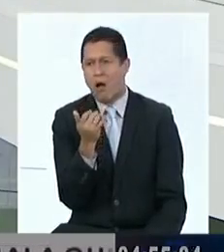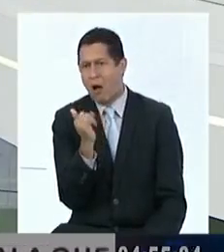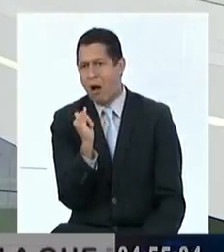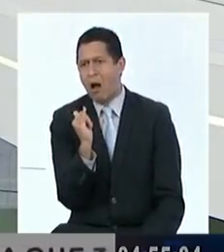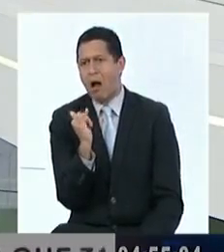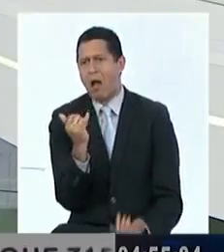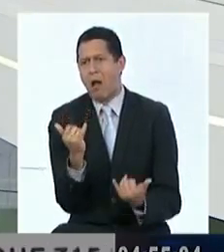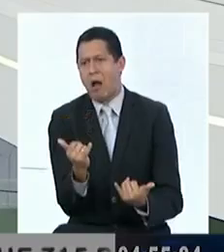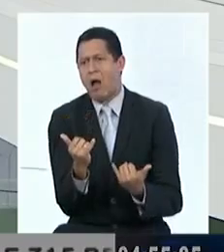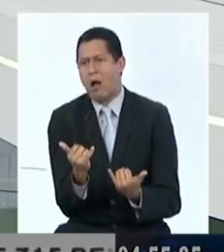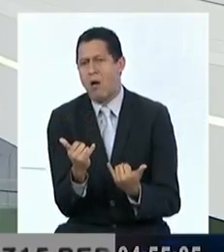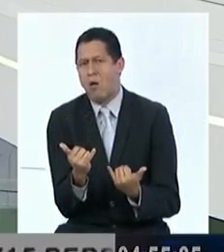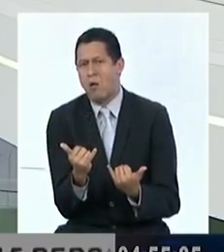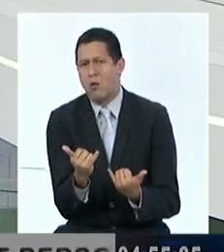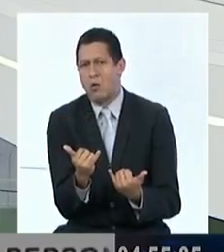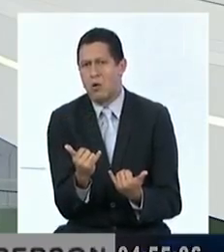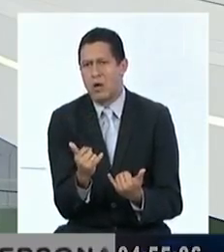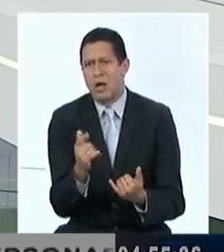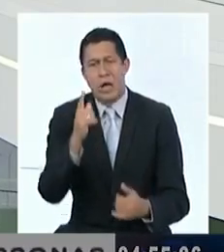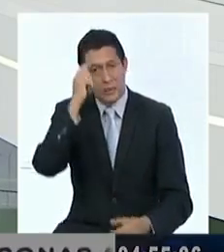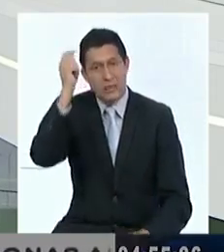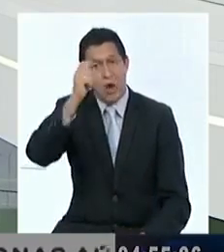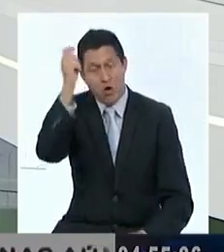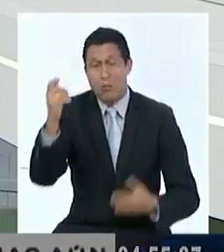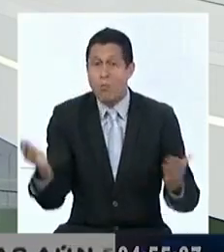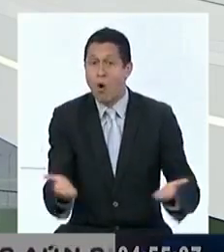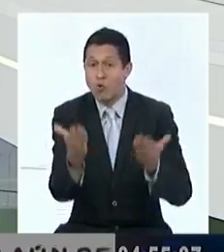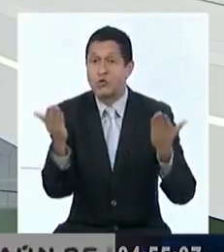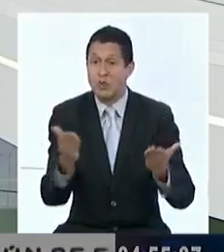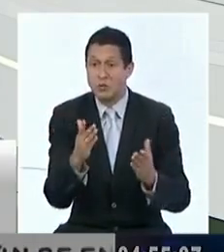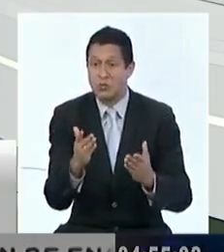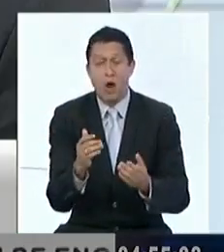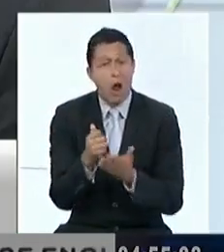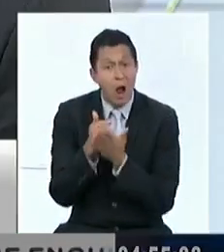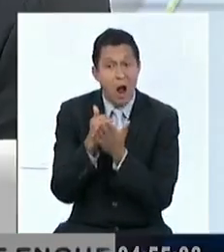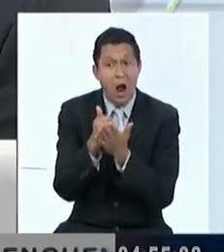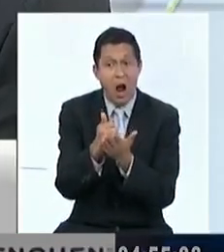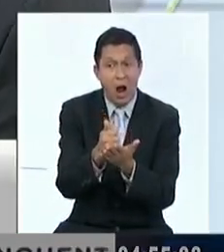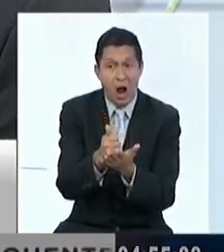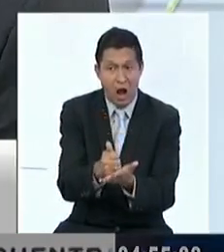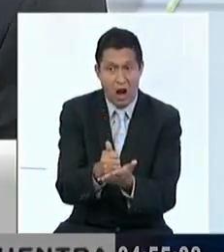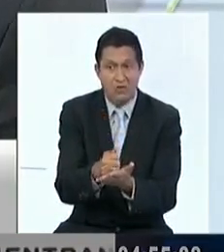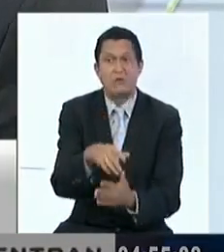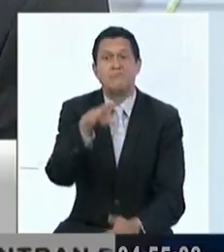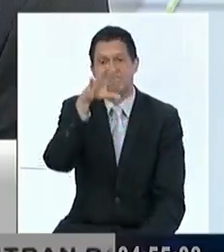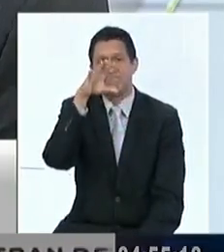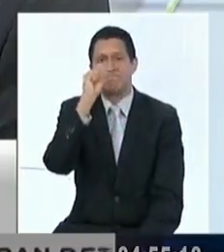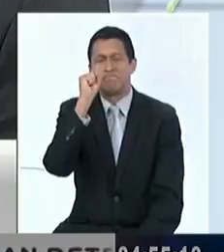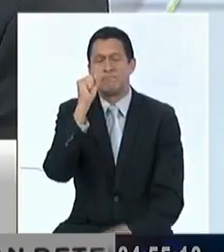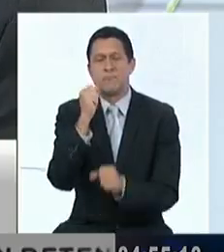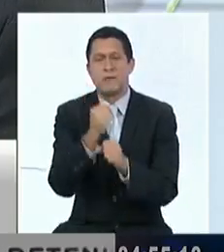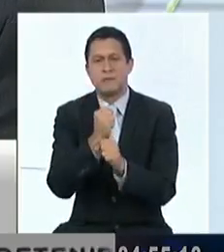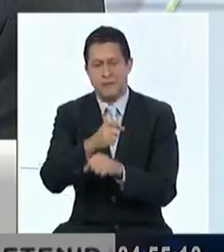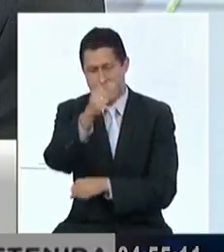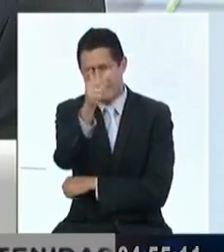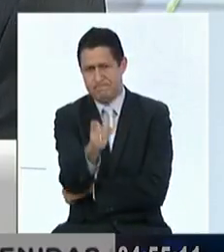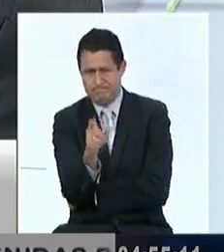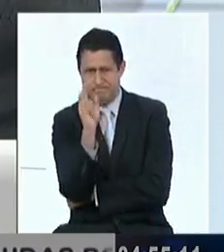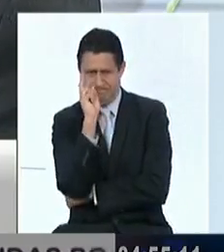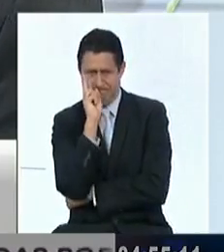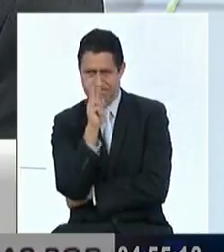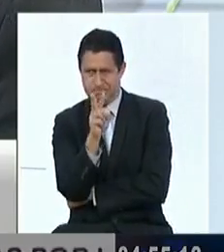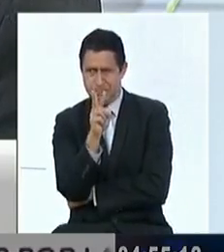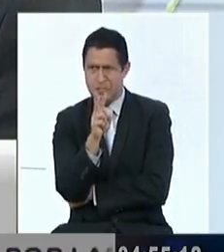bogotá teorías de la motivación que te ayudan precisamente a posicionarte y entender un poco a ese trabajador en este caso